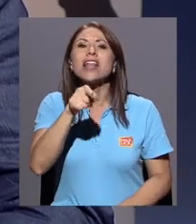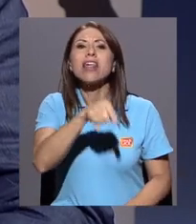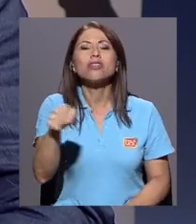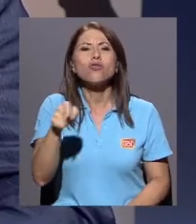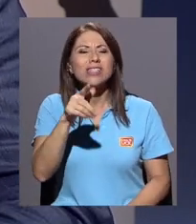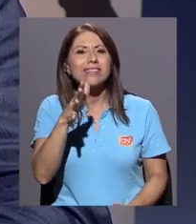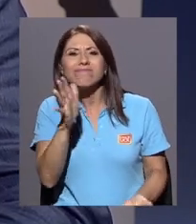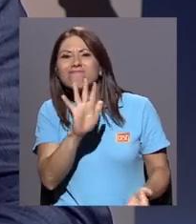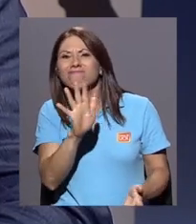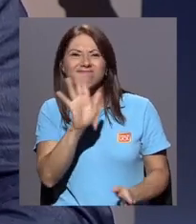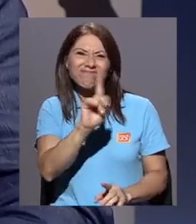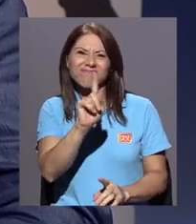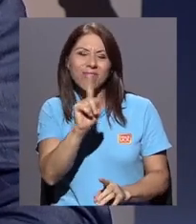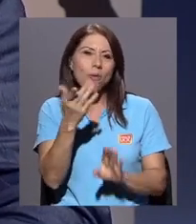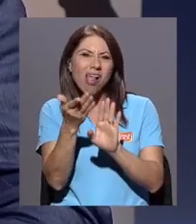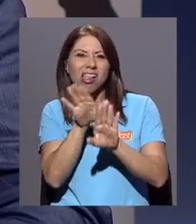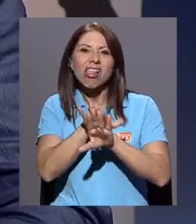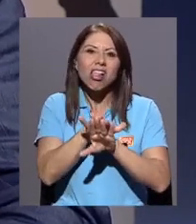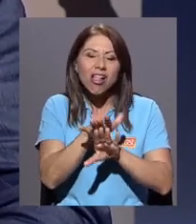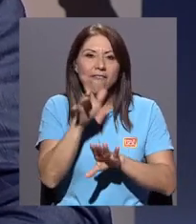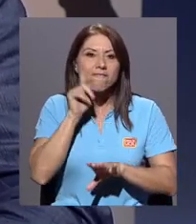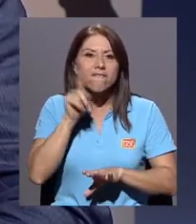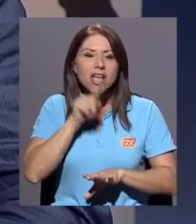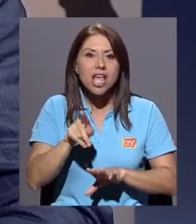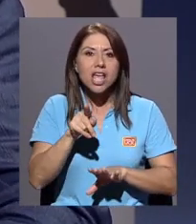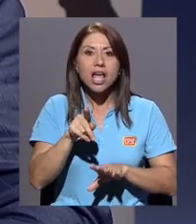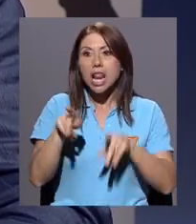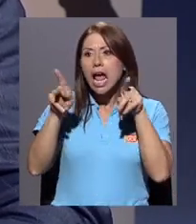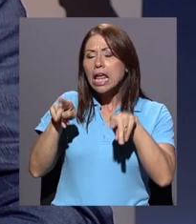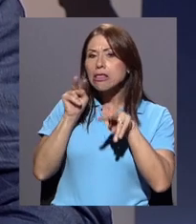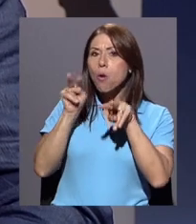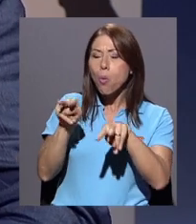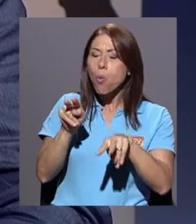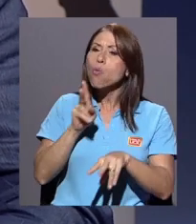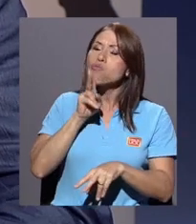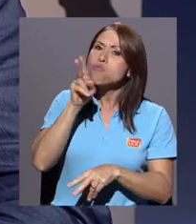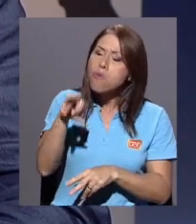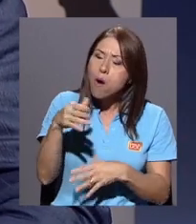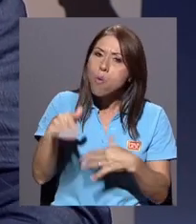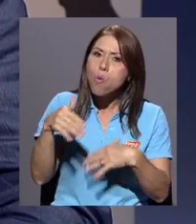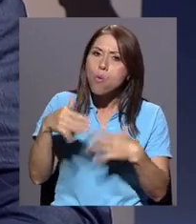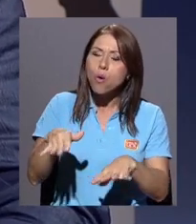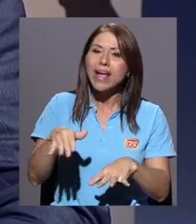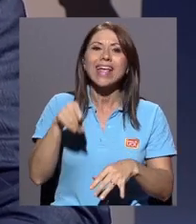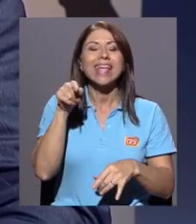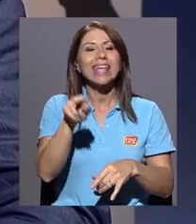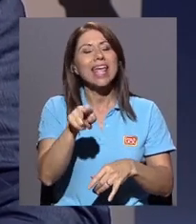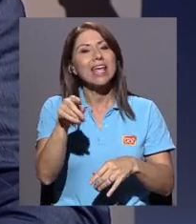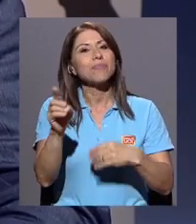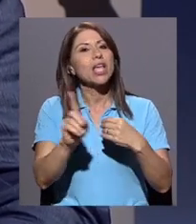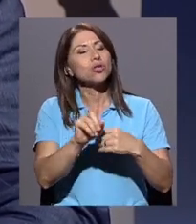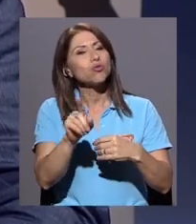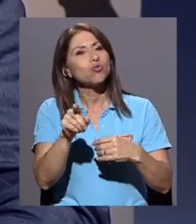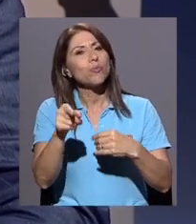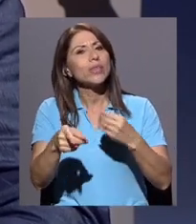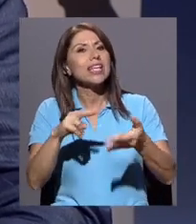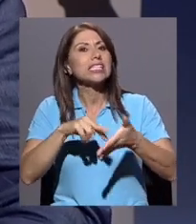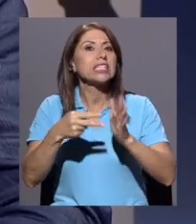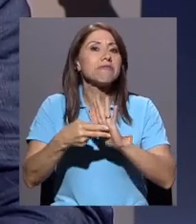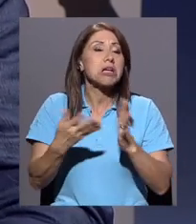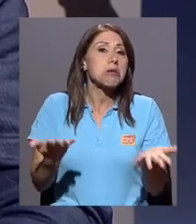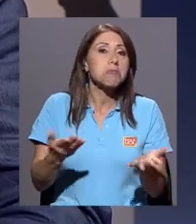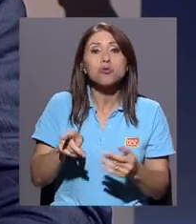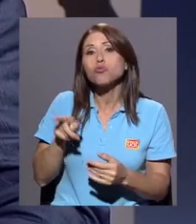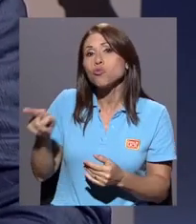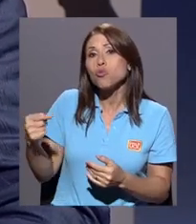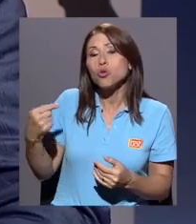una ficción. Y que la gente le da una dosis de veracidad y de realidad que no se condice con lo que tú y yo